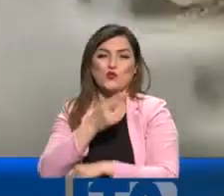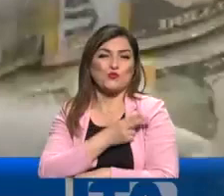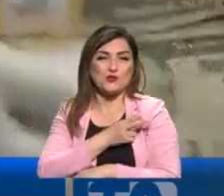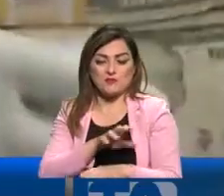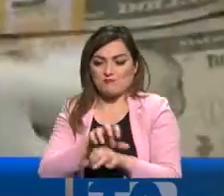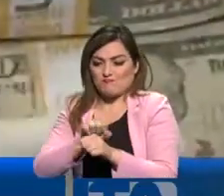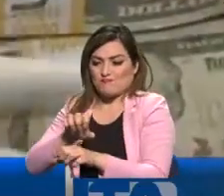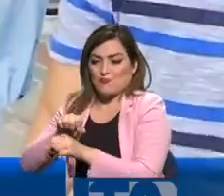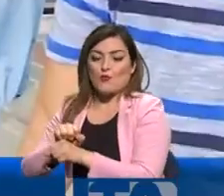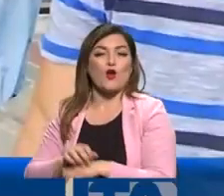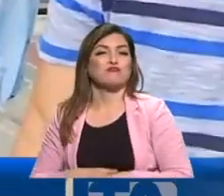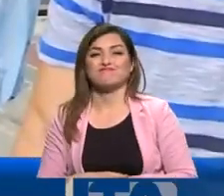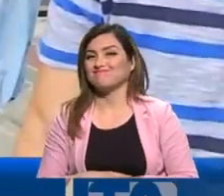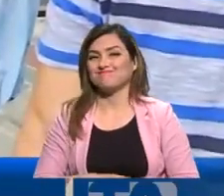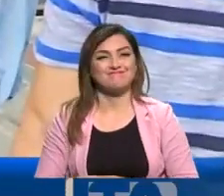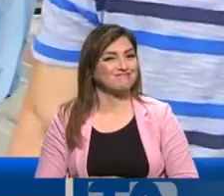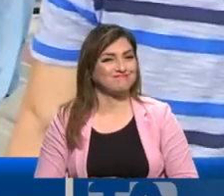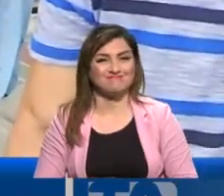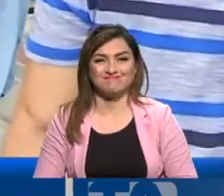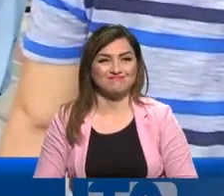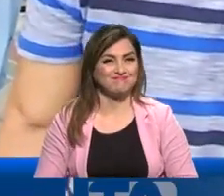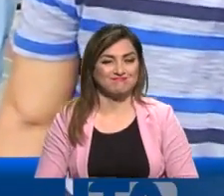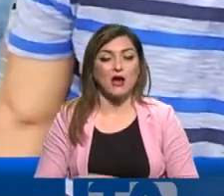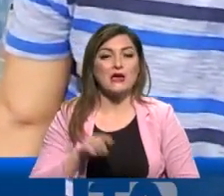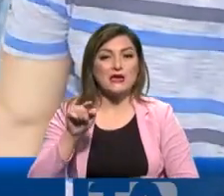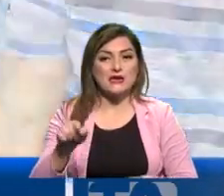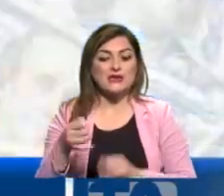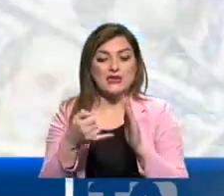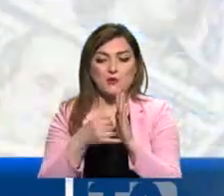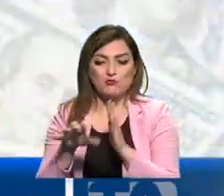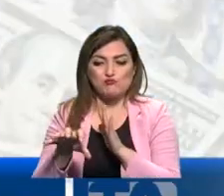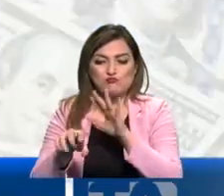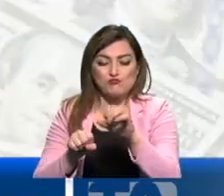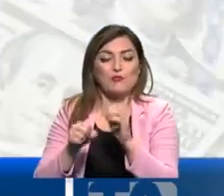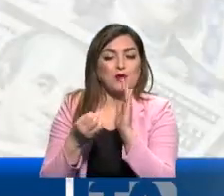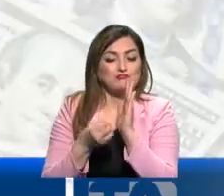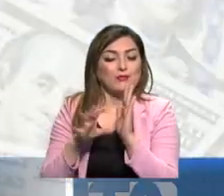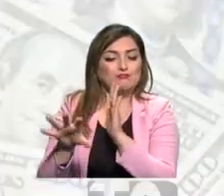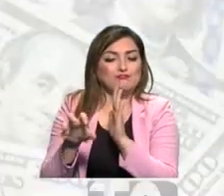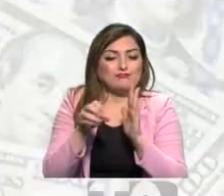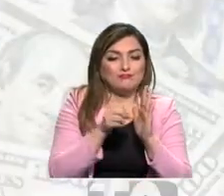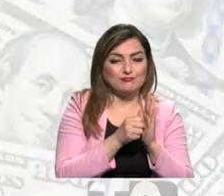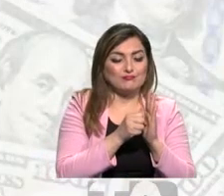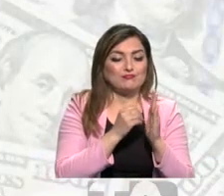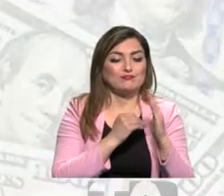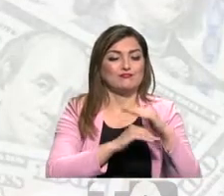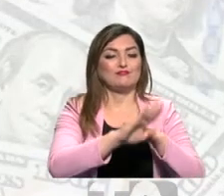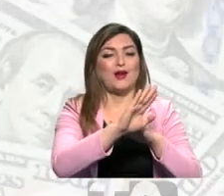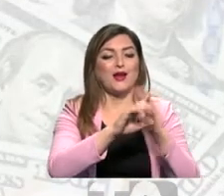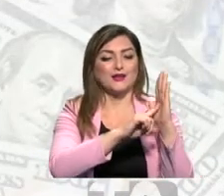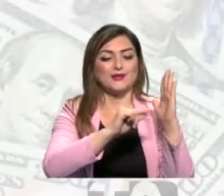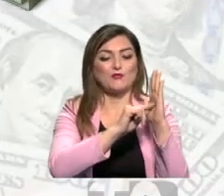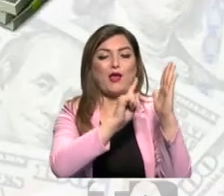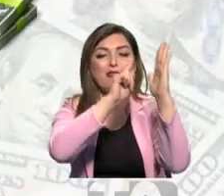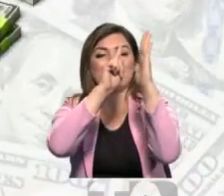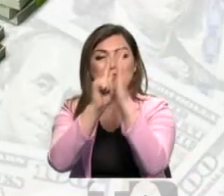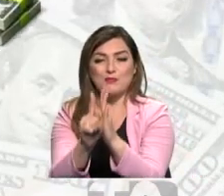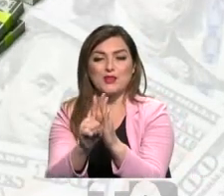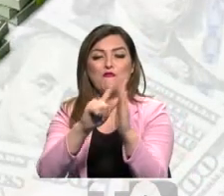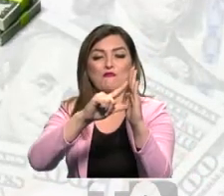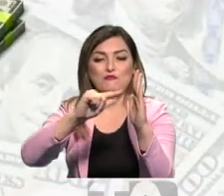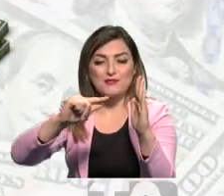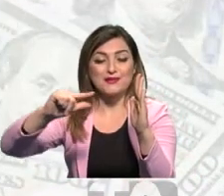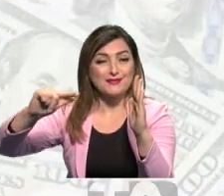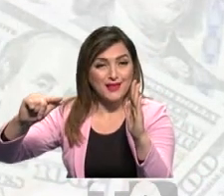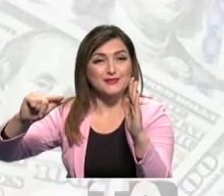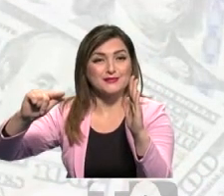universidades. Sin la ley, los GATS eran agentes de retención del IVA. Ese valor era enviado al SRI, que a su vez lo depositaba a finanzas. Y